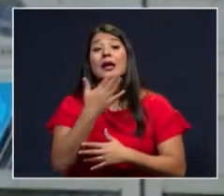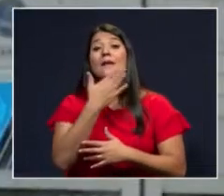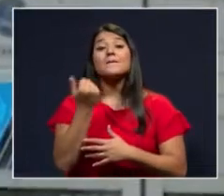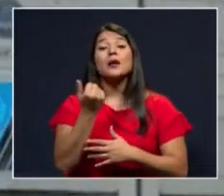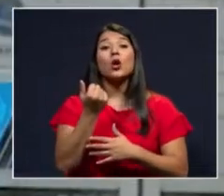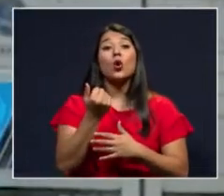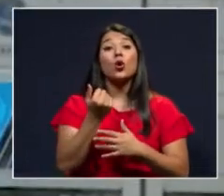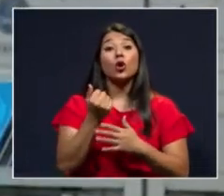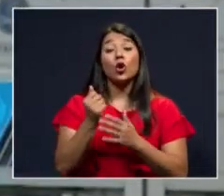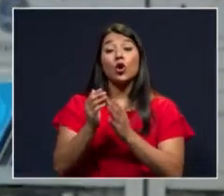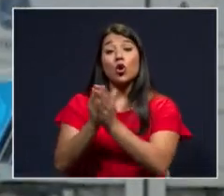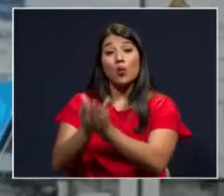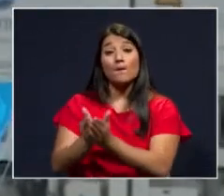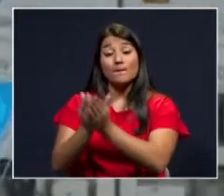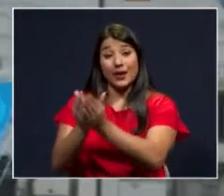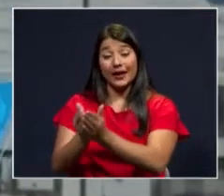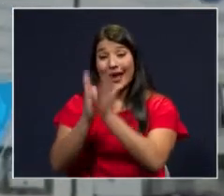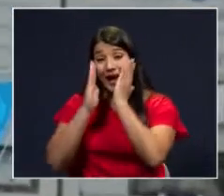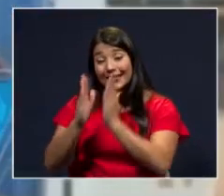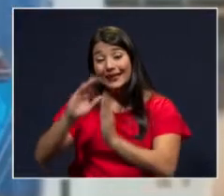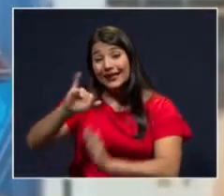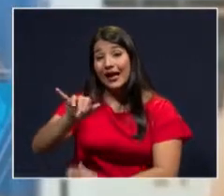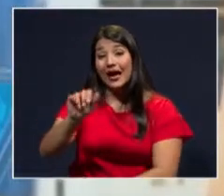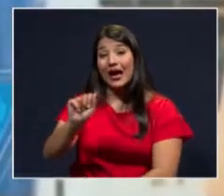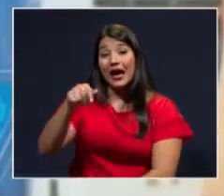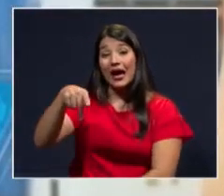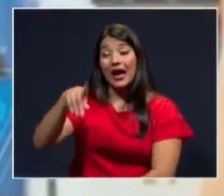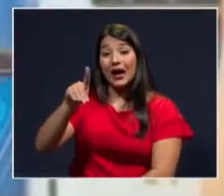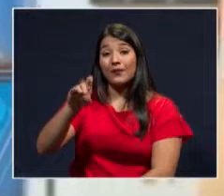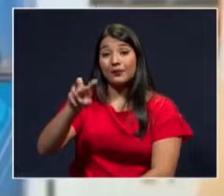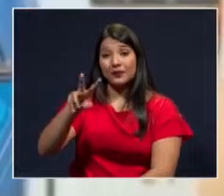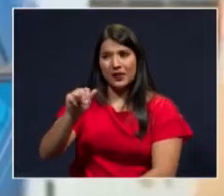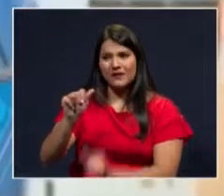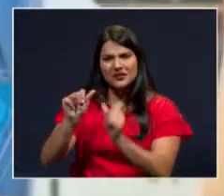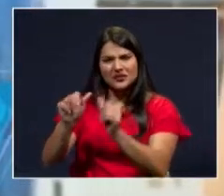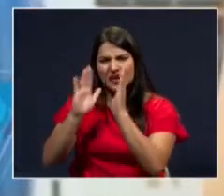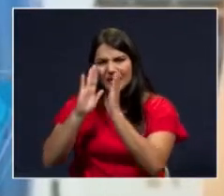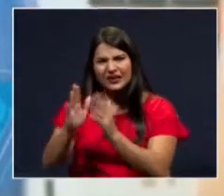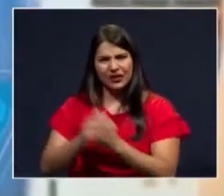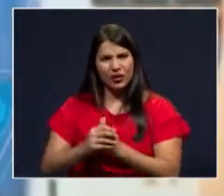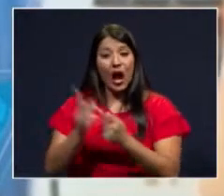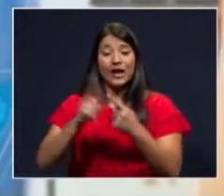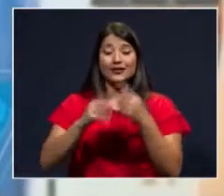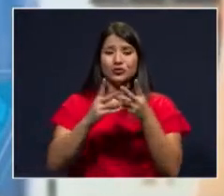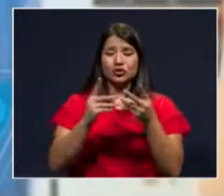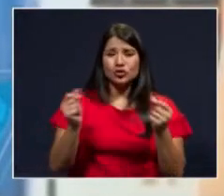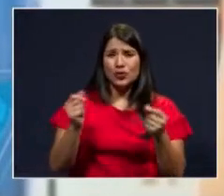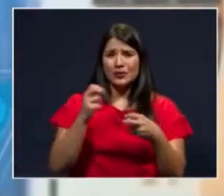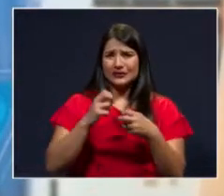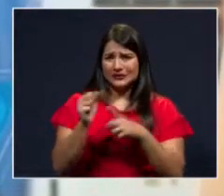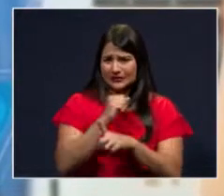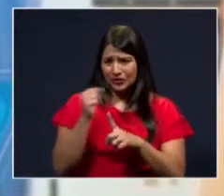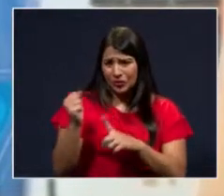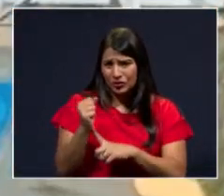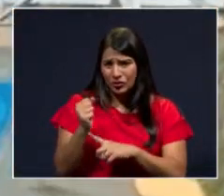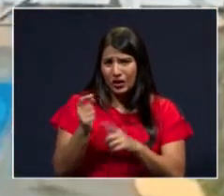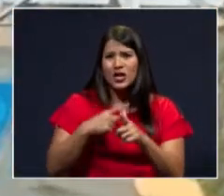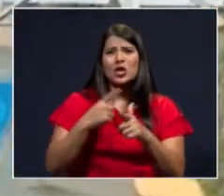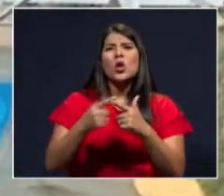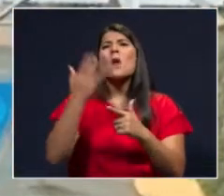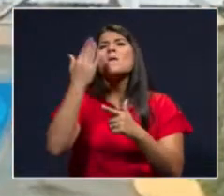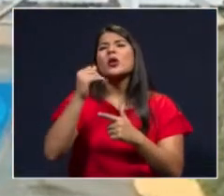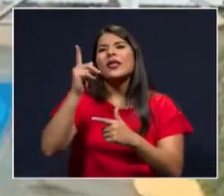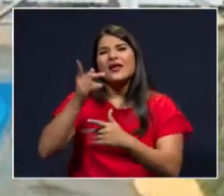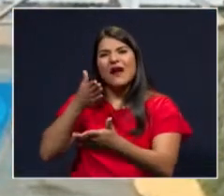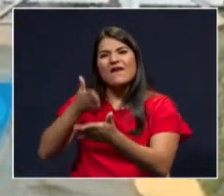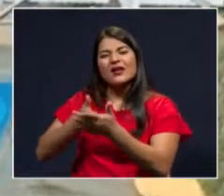atendidos por Hasdeba, mientras tanto se define la situación si le corresponde o no le corresponde a Hasdeba? ¿Por qué razón y por qué motivo tenemos que perjudicar a Hasdeba? ¿Por qué